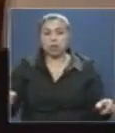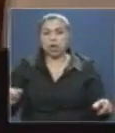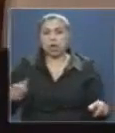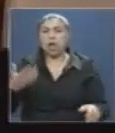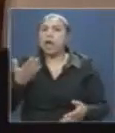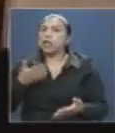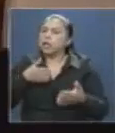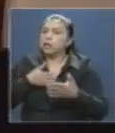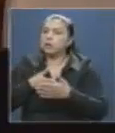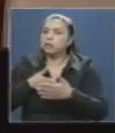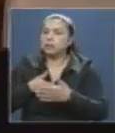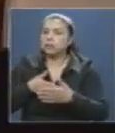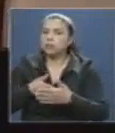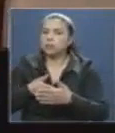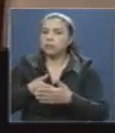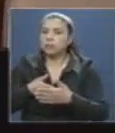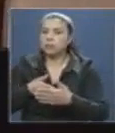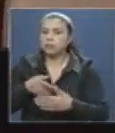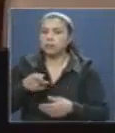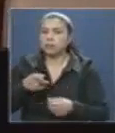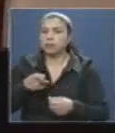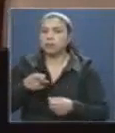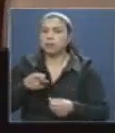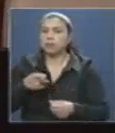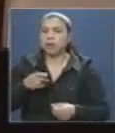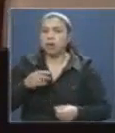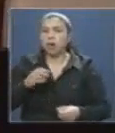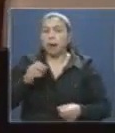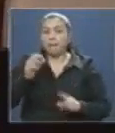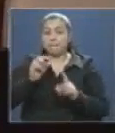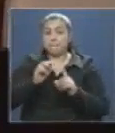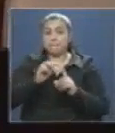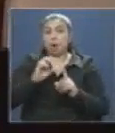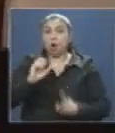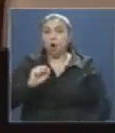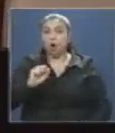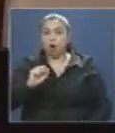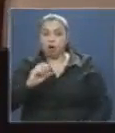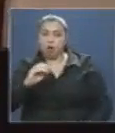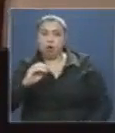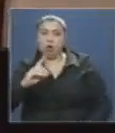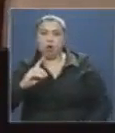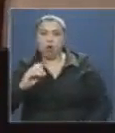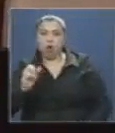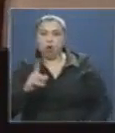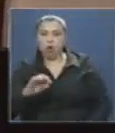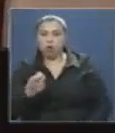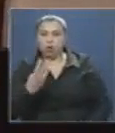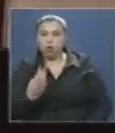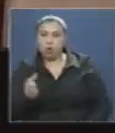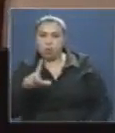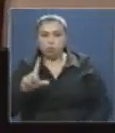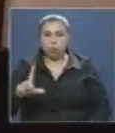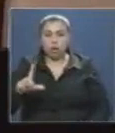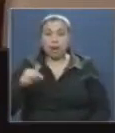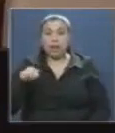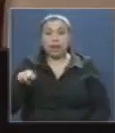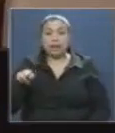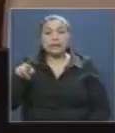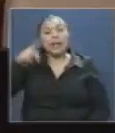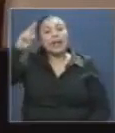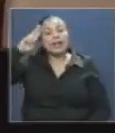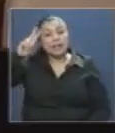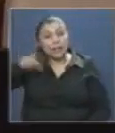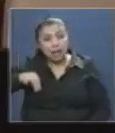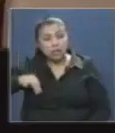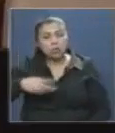limitar. Y en eso Orwell tenía razón. Hay que tener mucho cuidado sobre aquellos estados que cruzan esa línea de